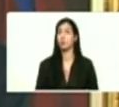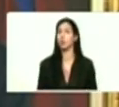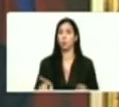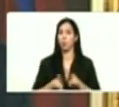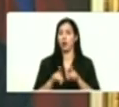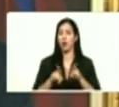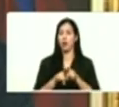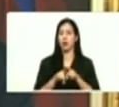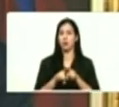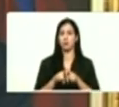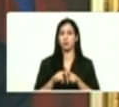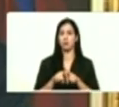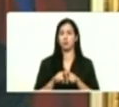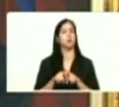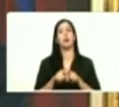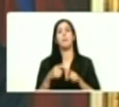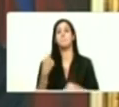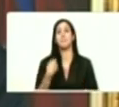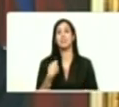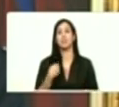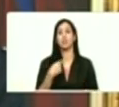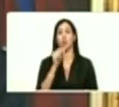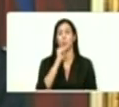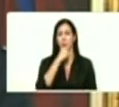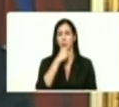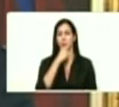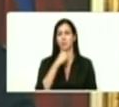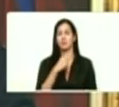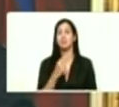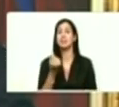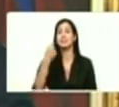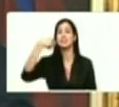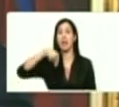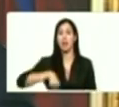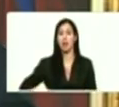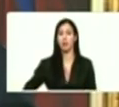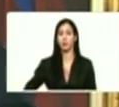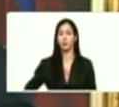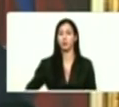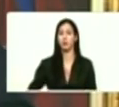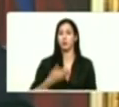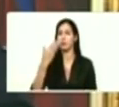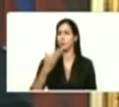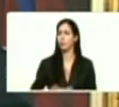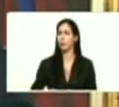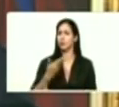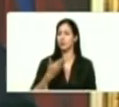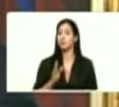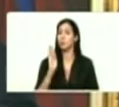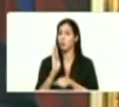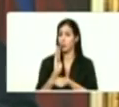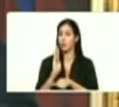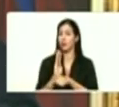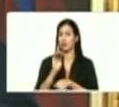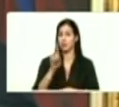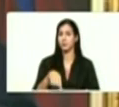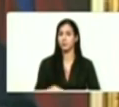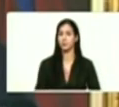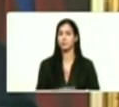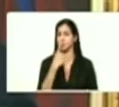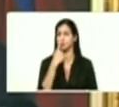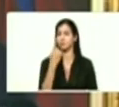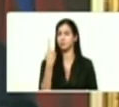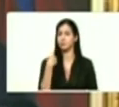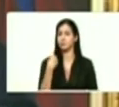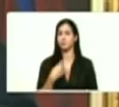igualmente a nivel de las pensiones y el salario es muy importante cuidarlo el año